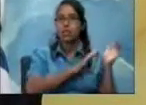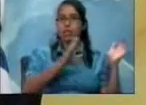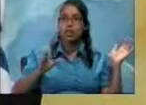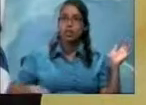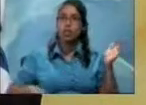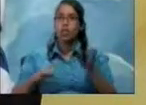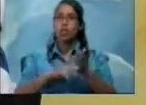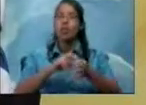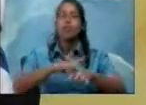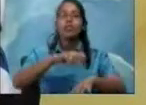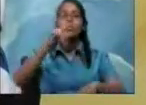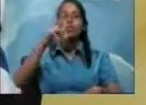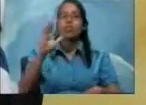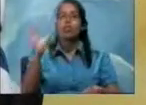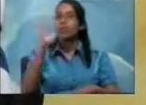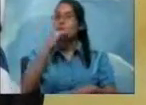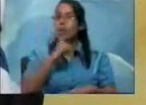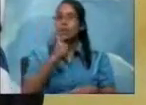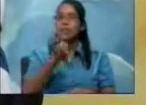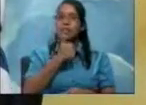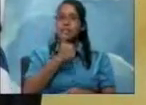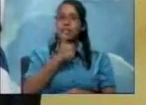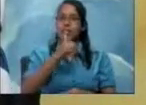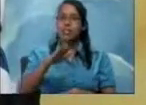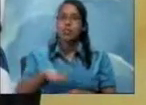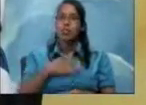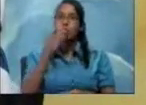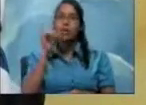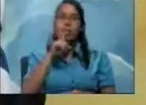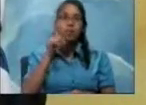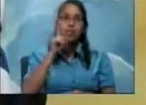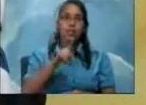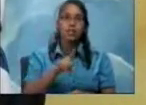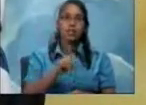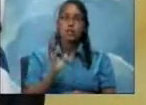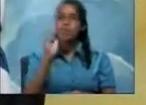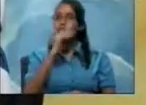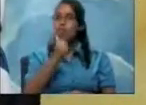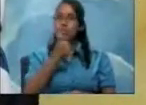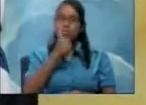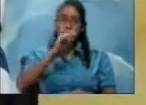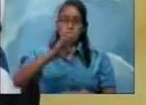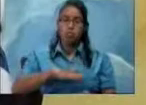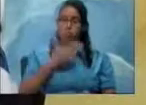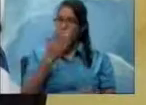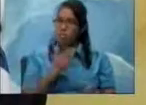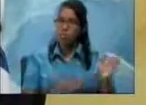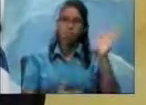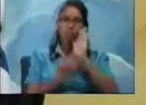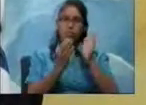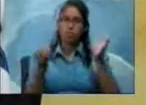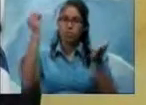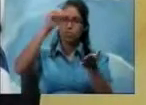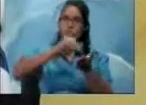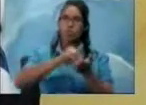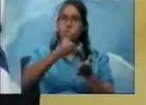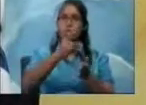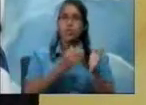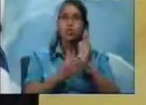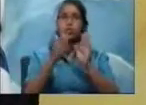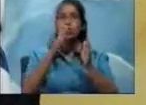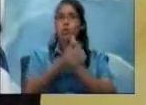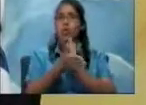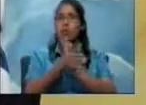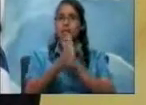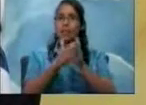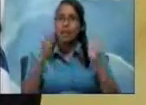resucitó no hay quien pueda mentir No hay quien pueda oponerse no hay quien pueda antagonizar sobre esta gran